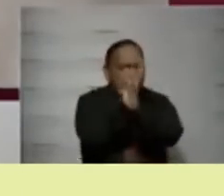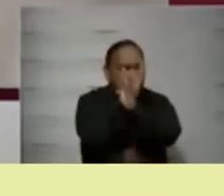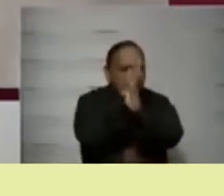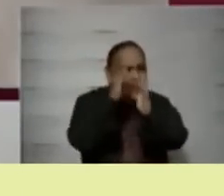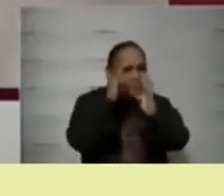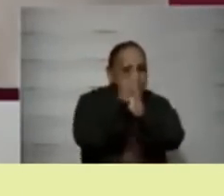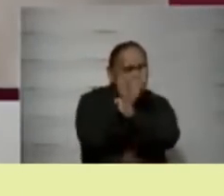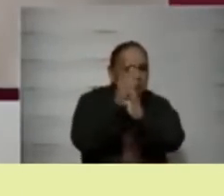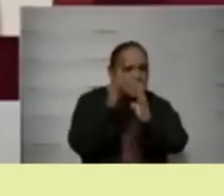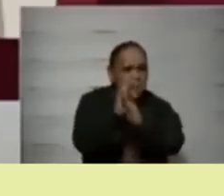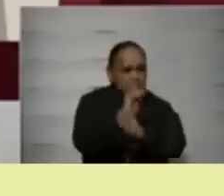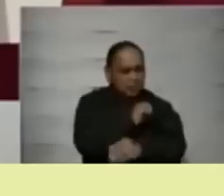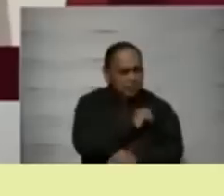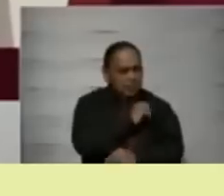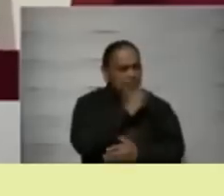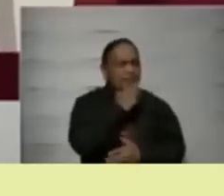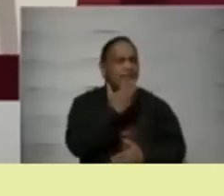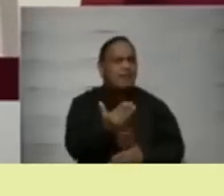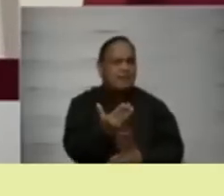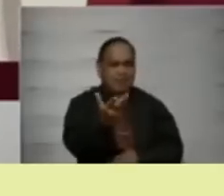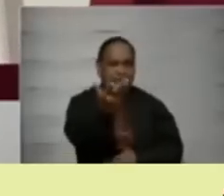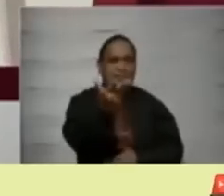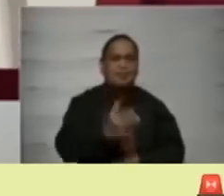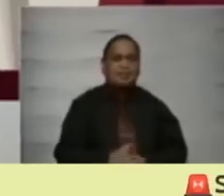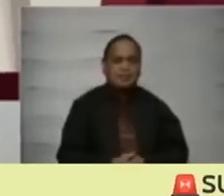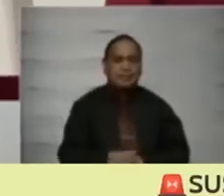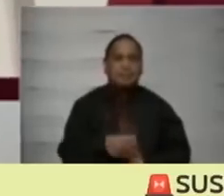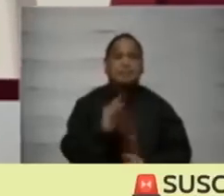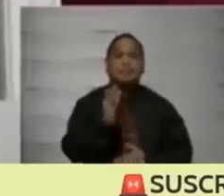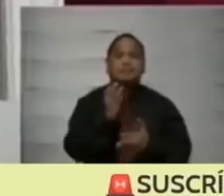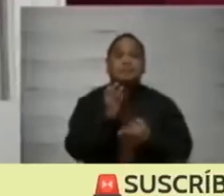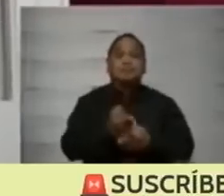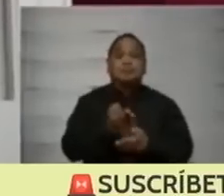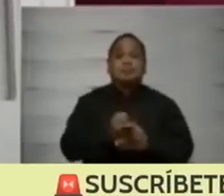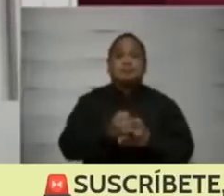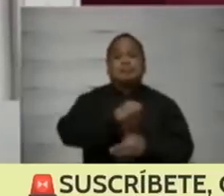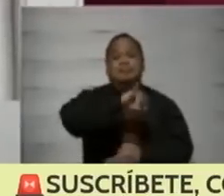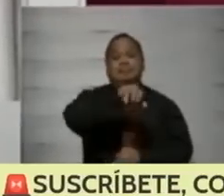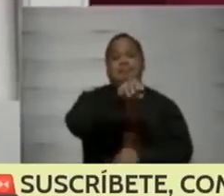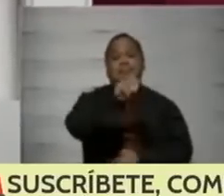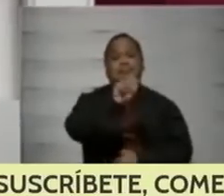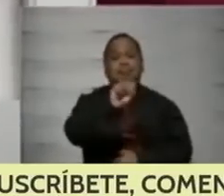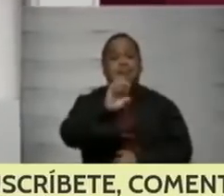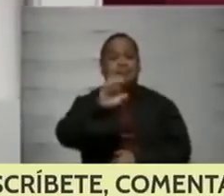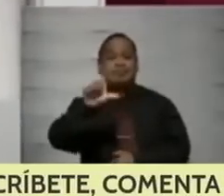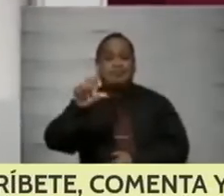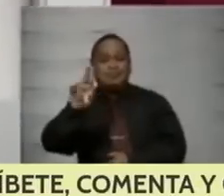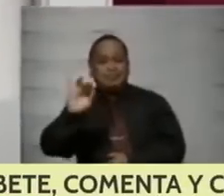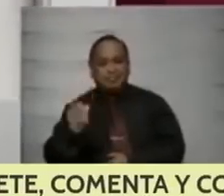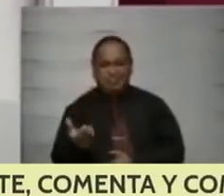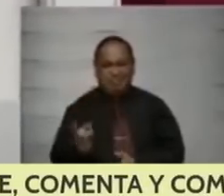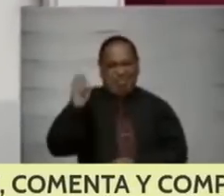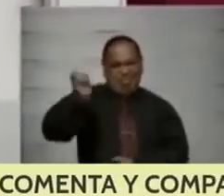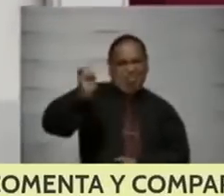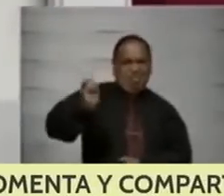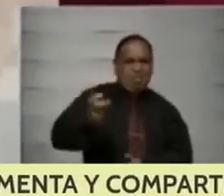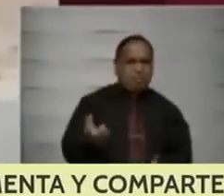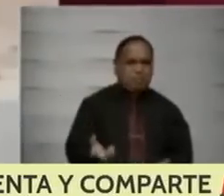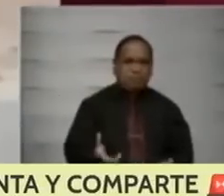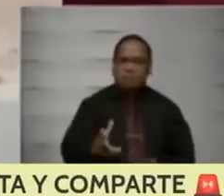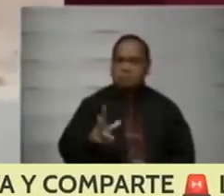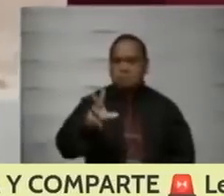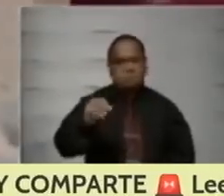su espía favorita, eso sí se nota que no fue, ¿no? Pero... José Luis, ¿cómo puedes decir que te amenazan? Por favor. Nunca nos los